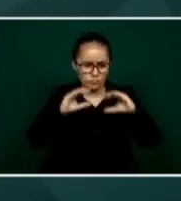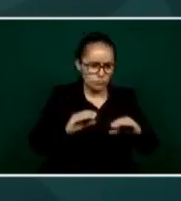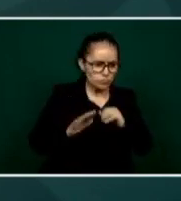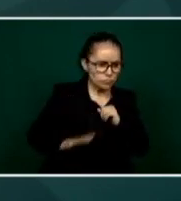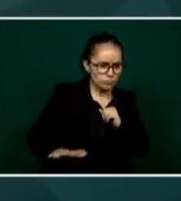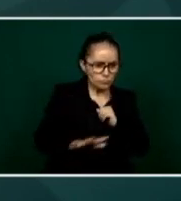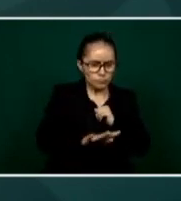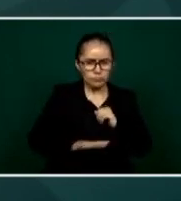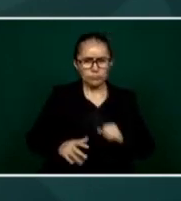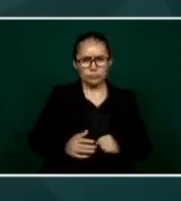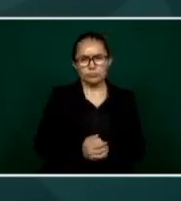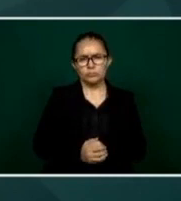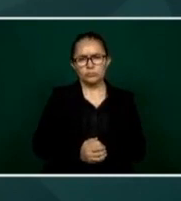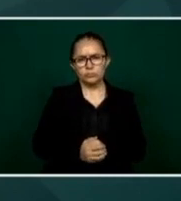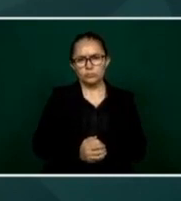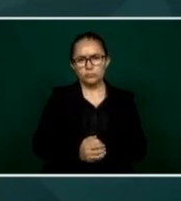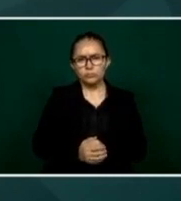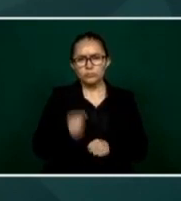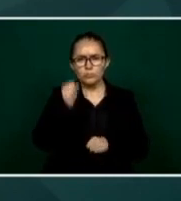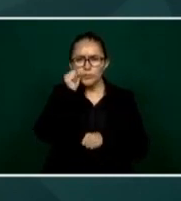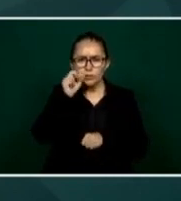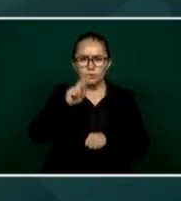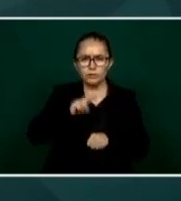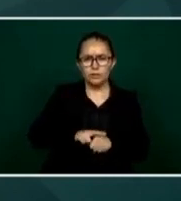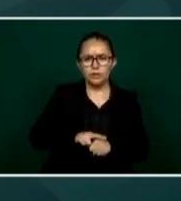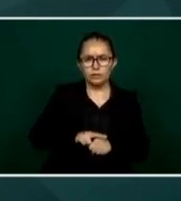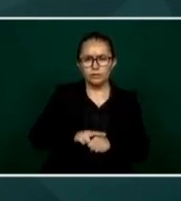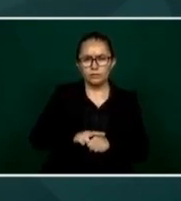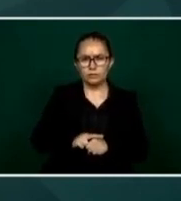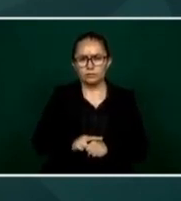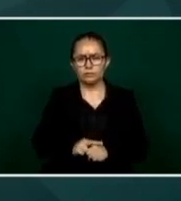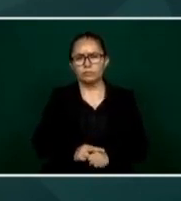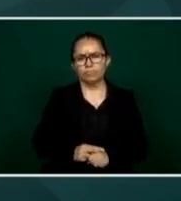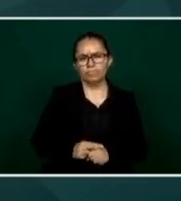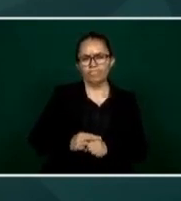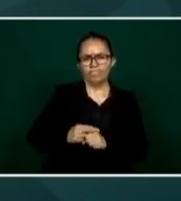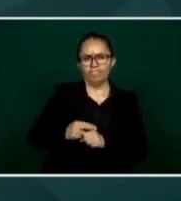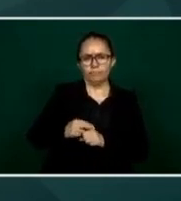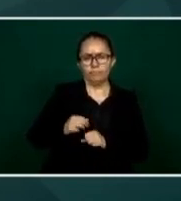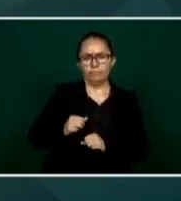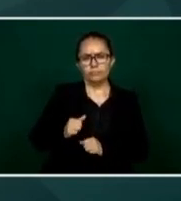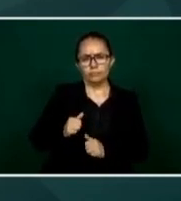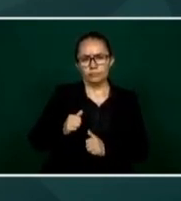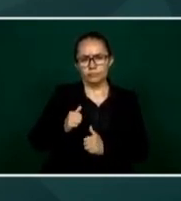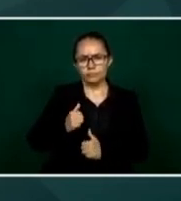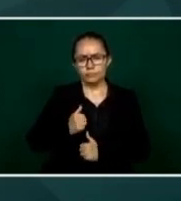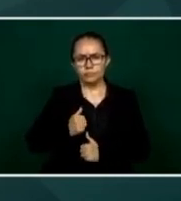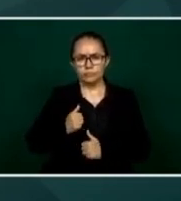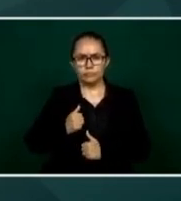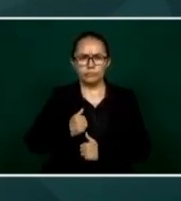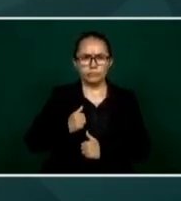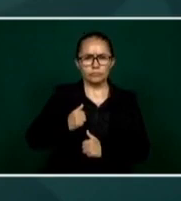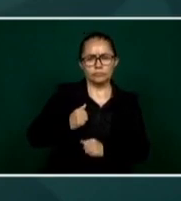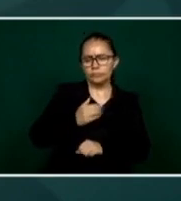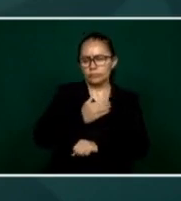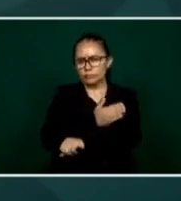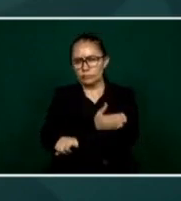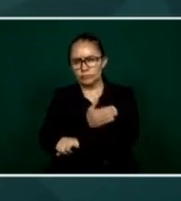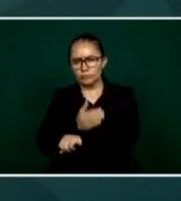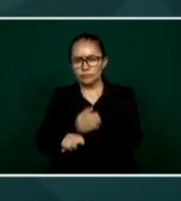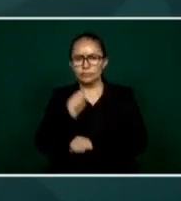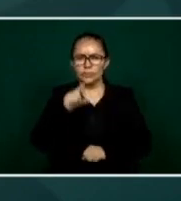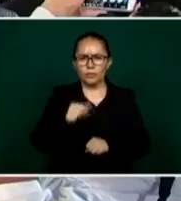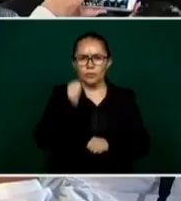González, secretario de la Defensa, que me acompaña. Está también